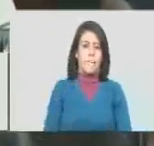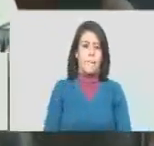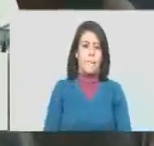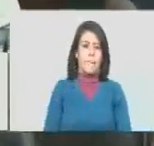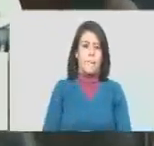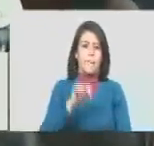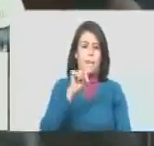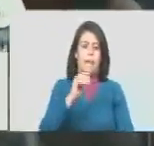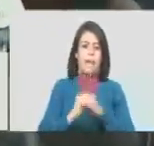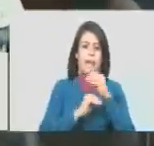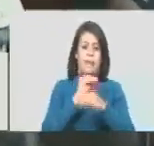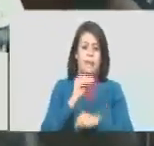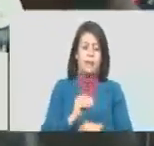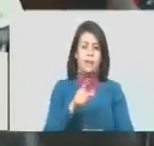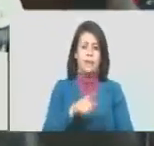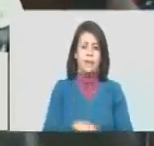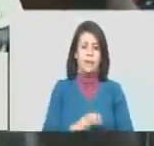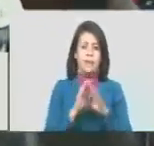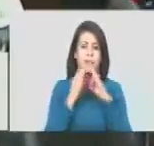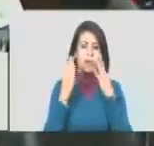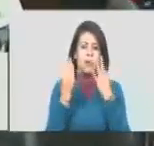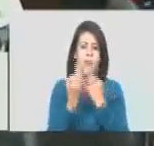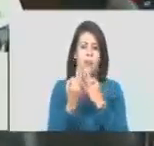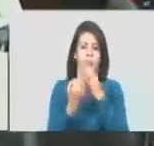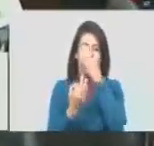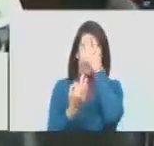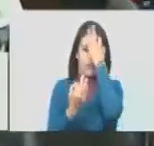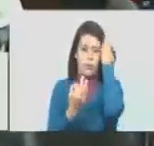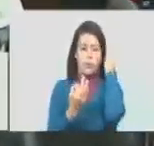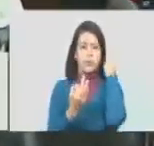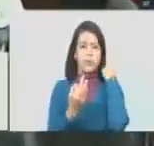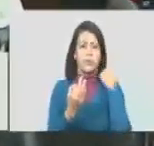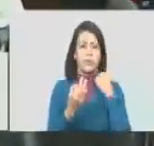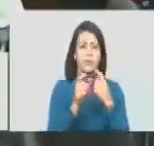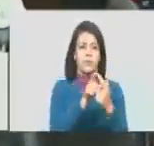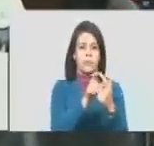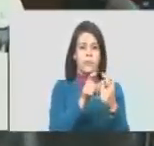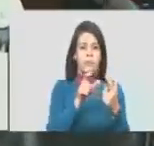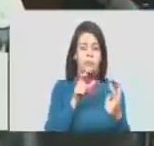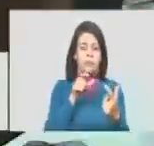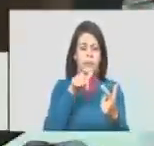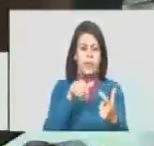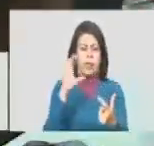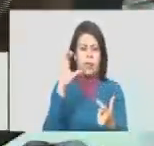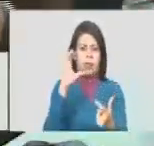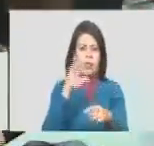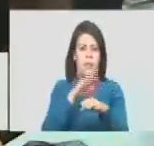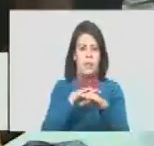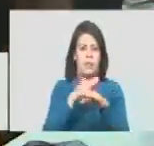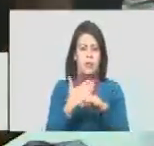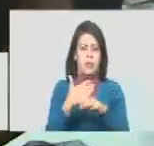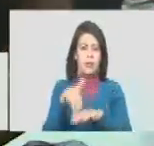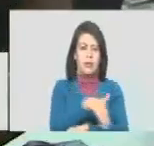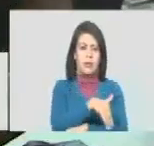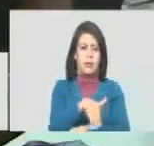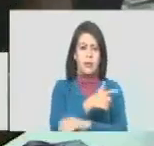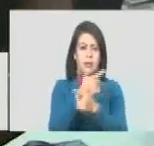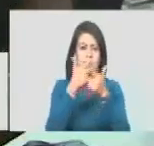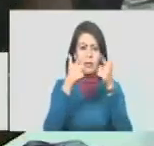Está haciendo su familia, pues están en una reconocida funeraria aquí en Caracas, por la Avenida Libertador.